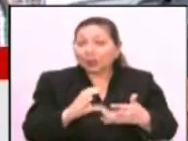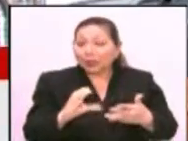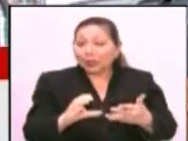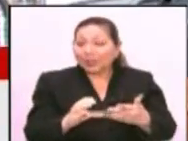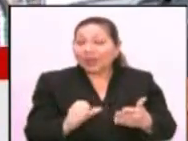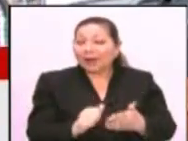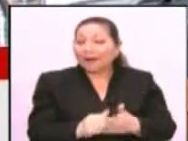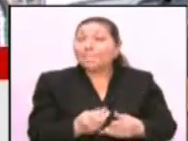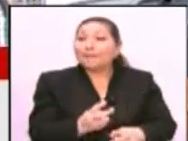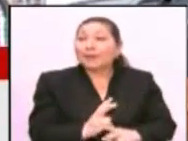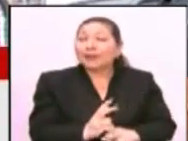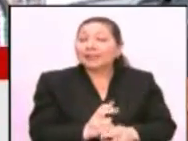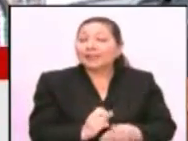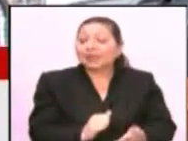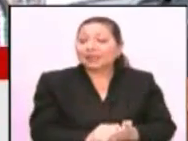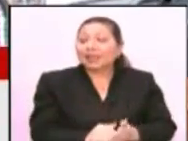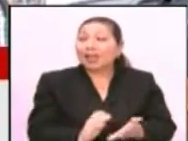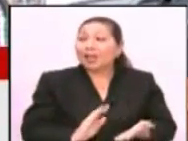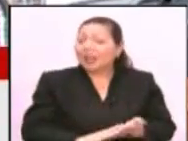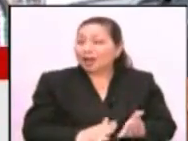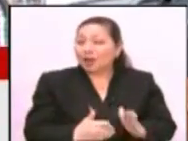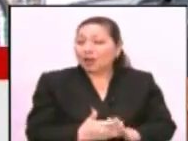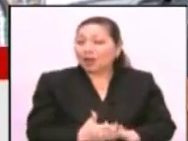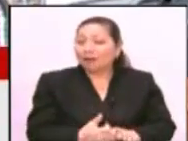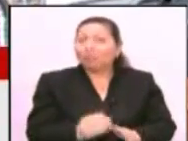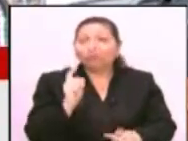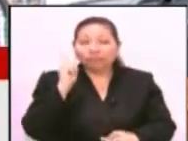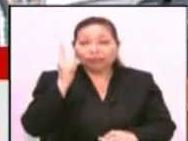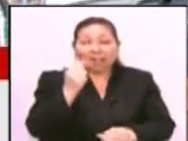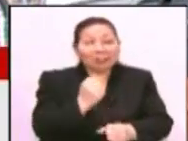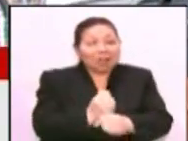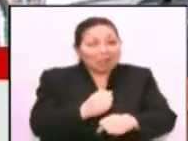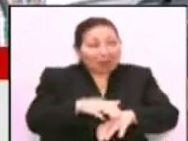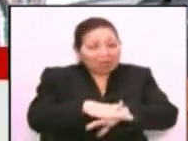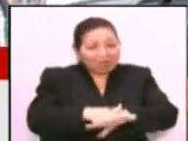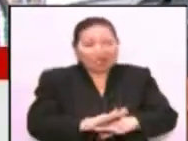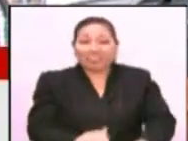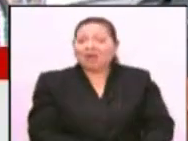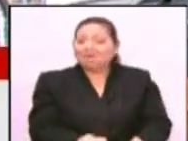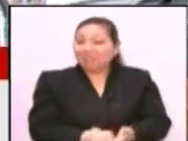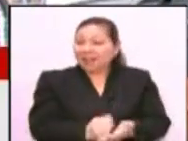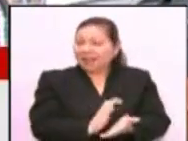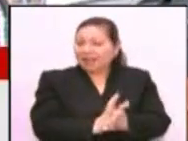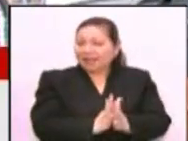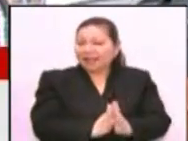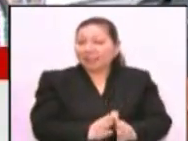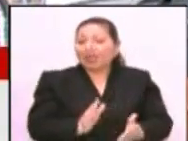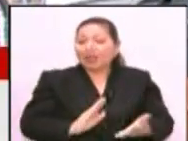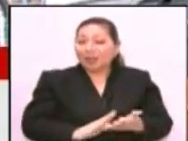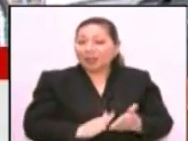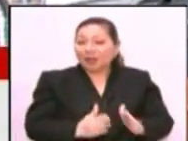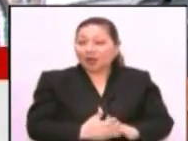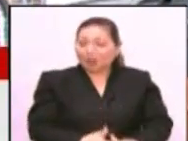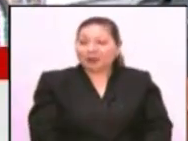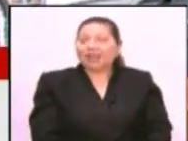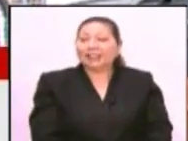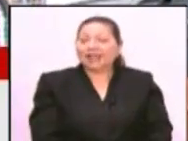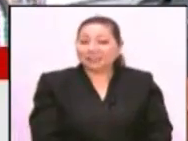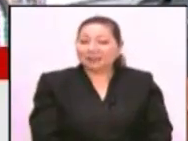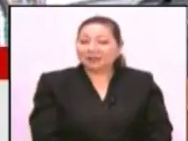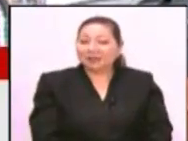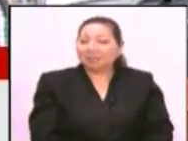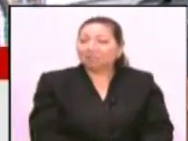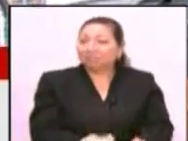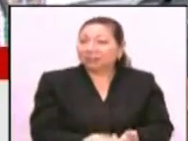que es prestación de servicio a la comunidad en jornadas laborales gratuitas de cara a la comunidad, como un pago